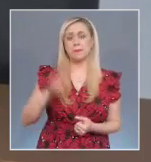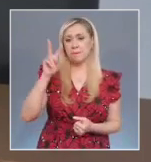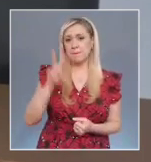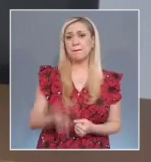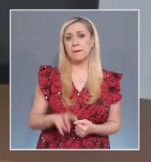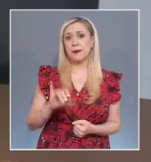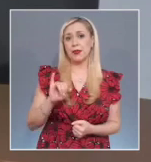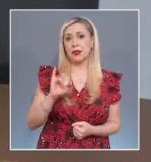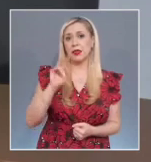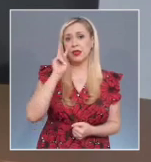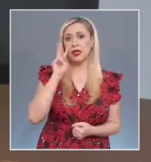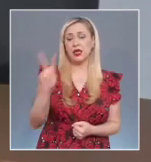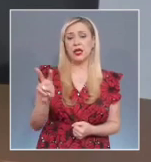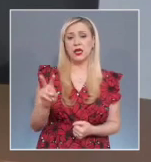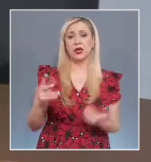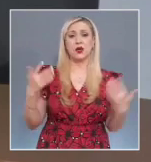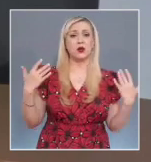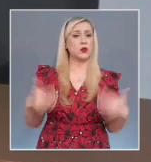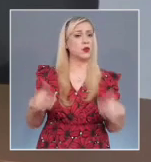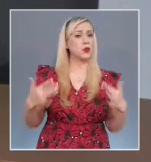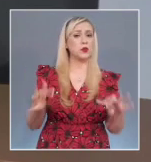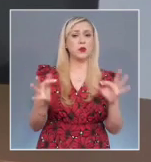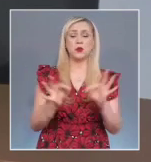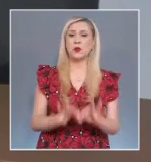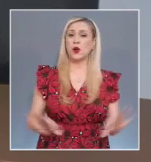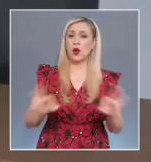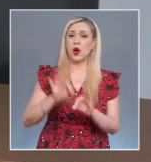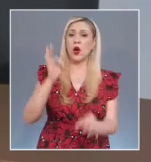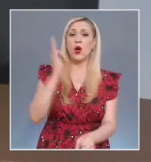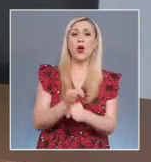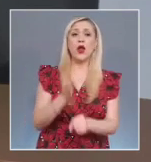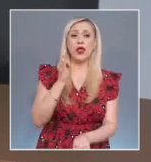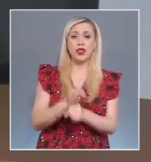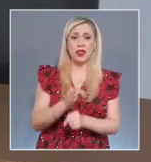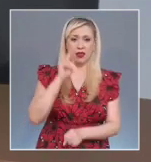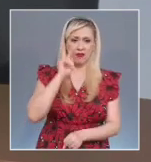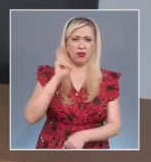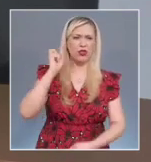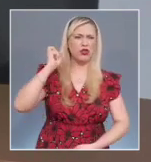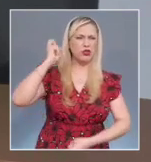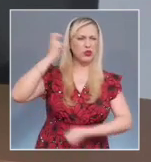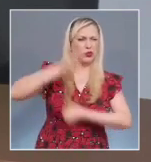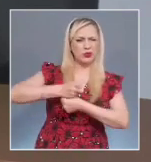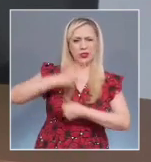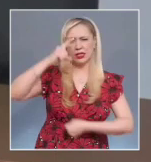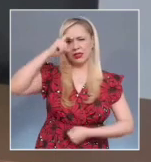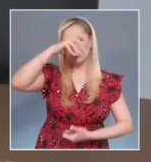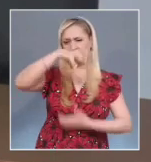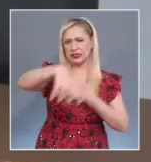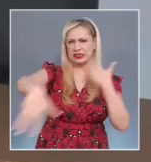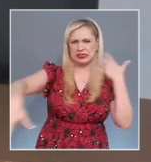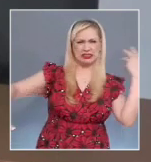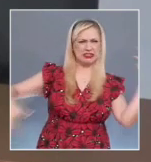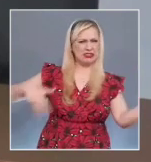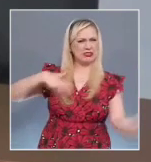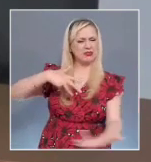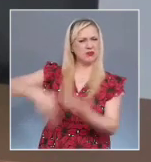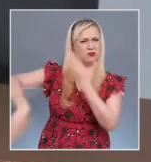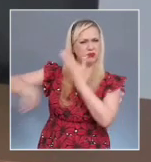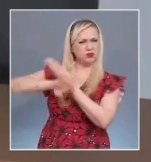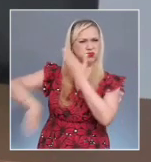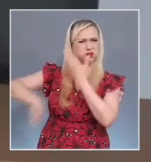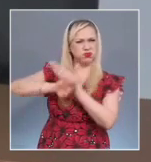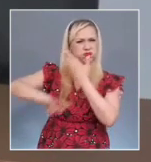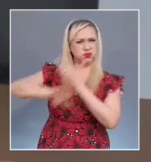una pieza fundamental en estos momentos álgidos como consecuencia de los embates a los cuales está siendo sometido el